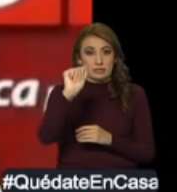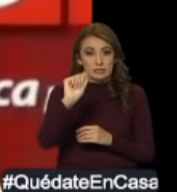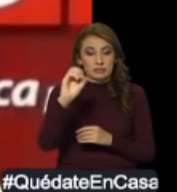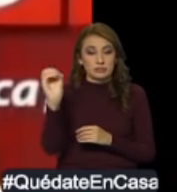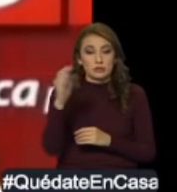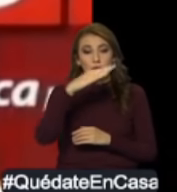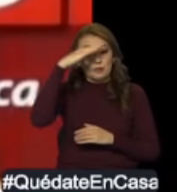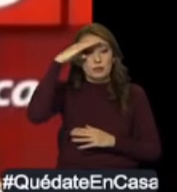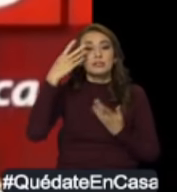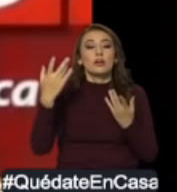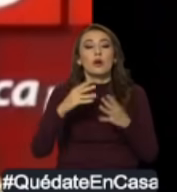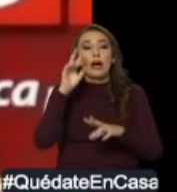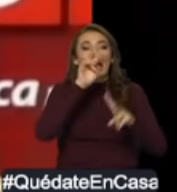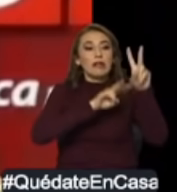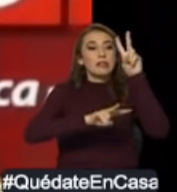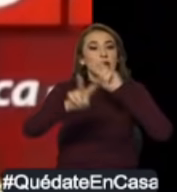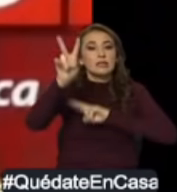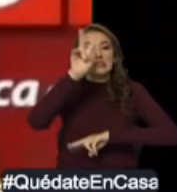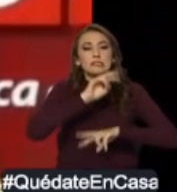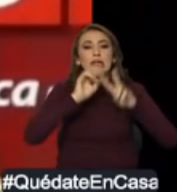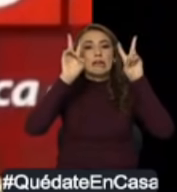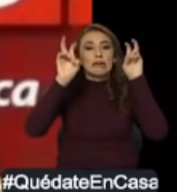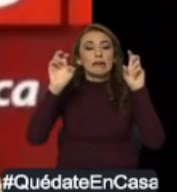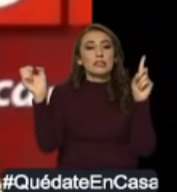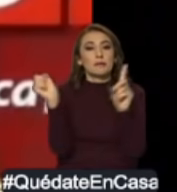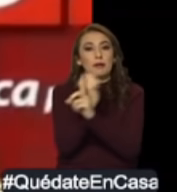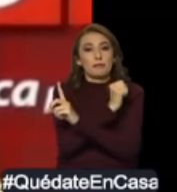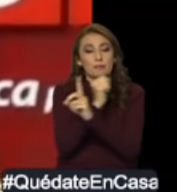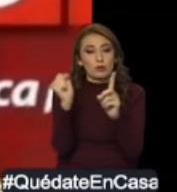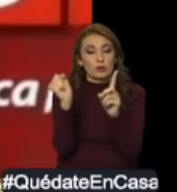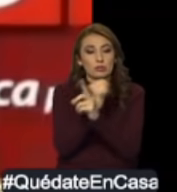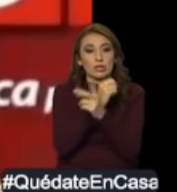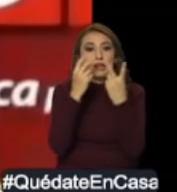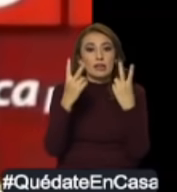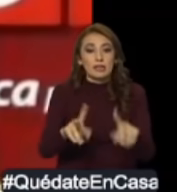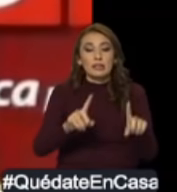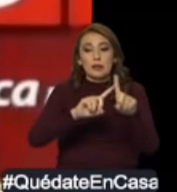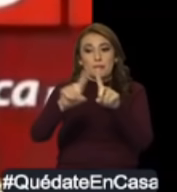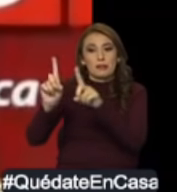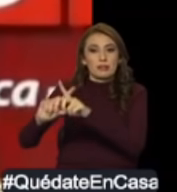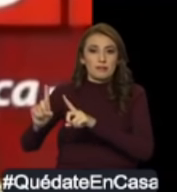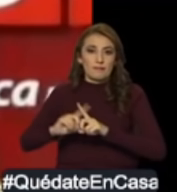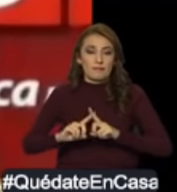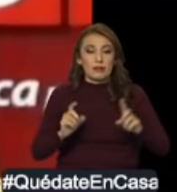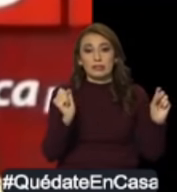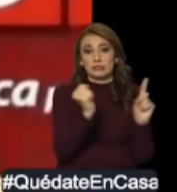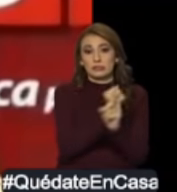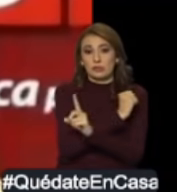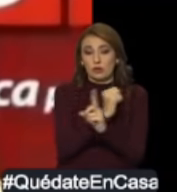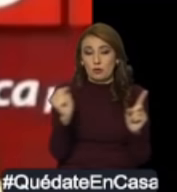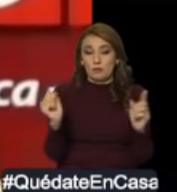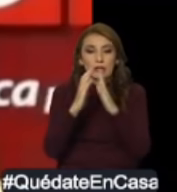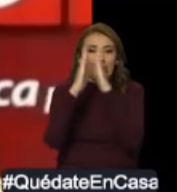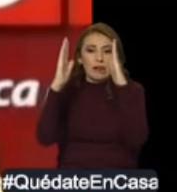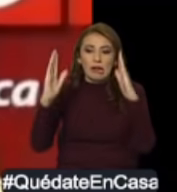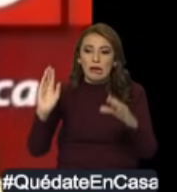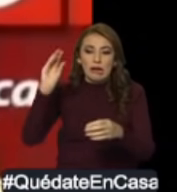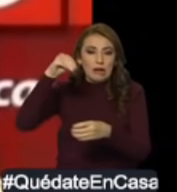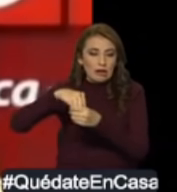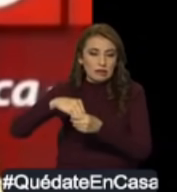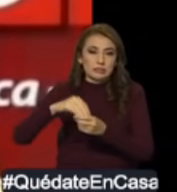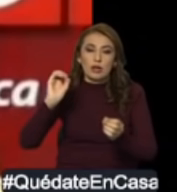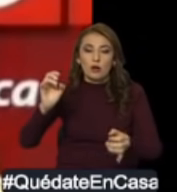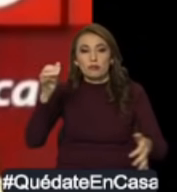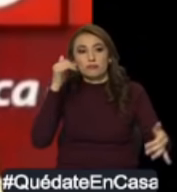de violencia y sobre cómo es el comportamiento de las distintas formas de violencia, de los distintos fenómenos que monitorea la